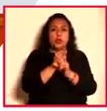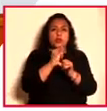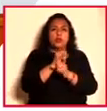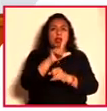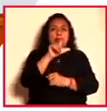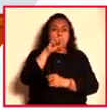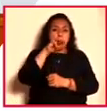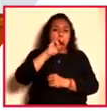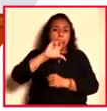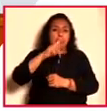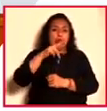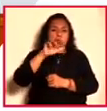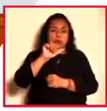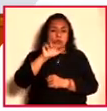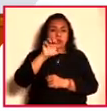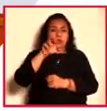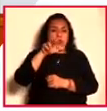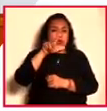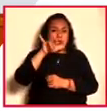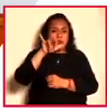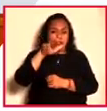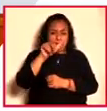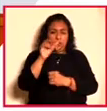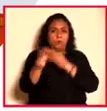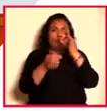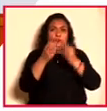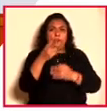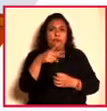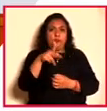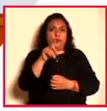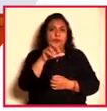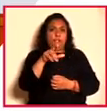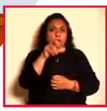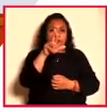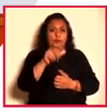línea. Noticias 22, Karen Rivera.